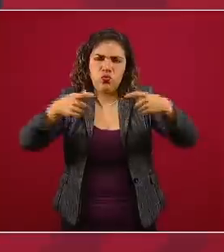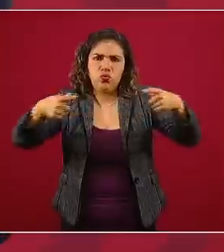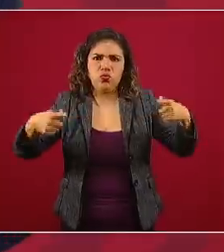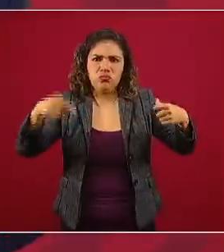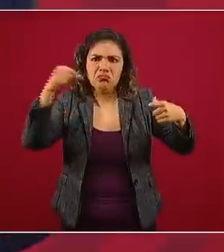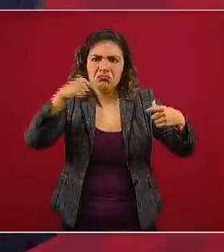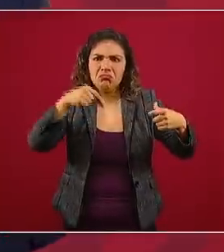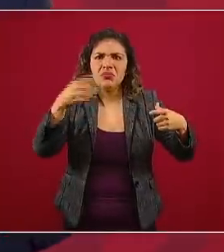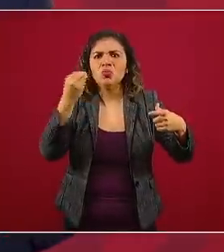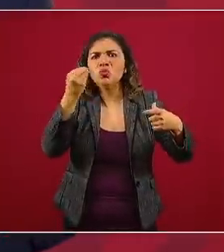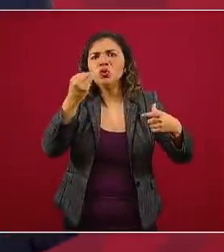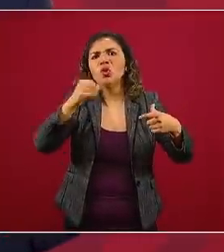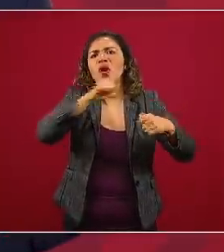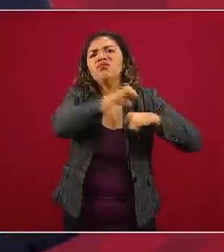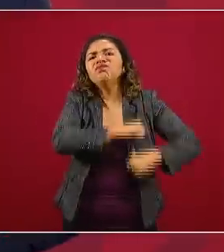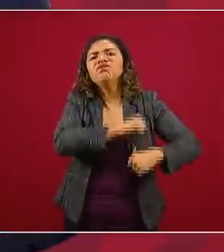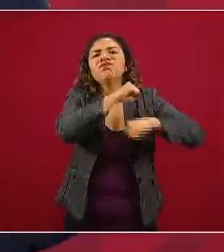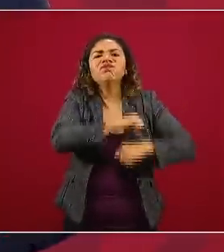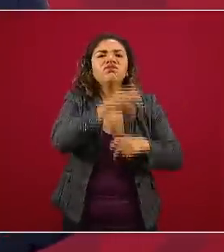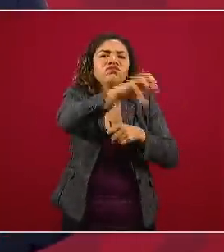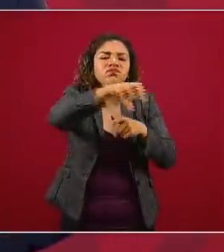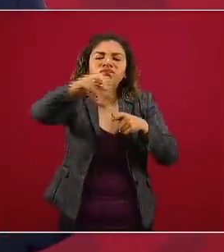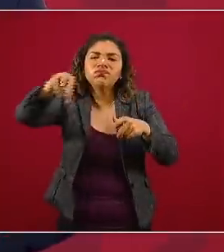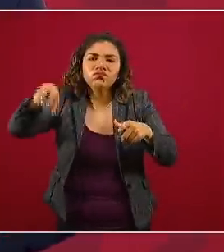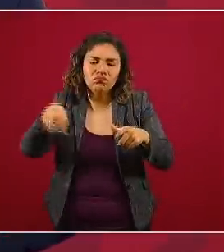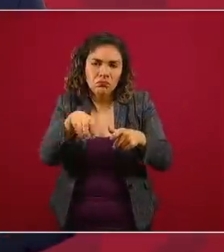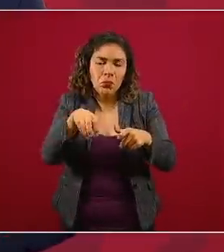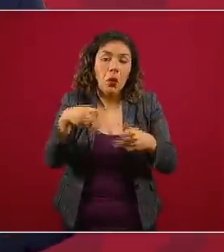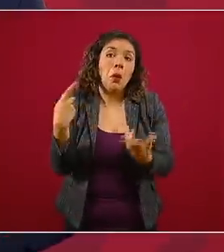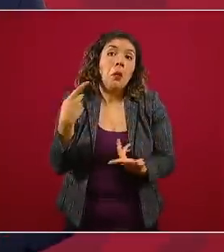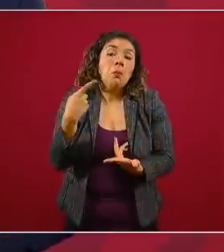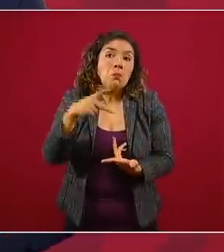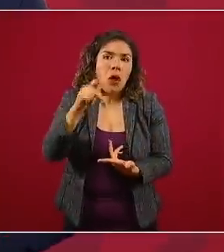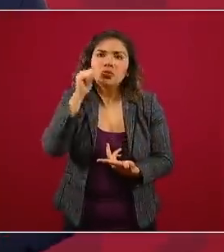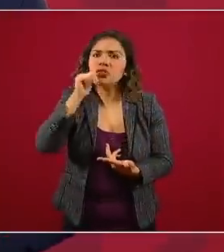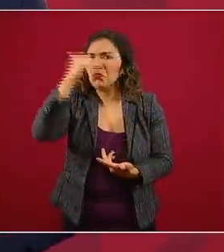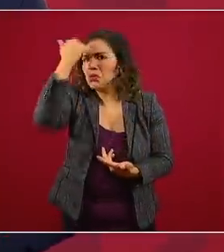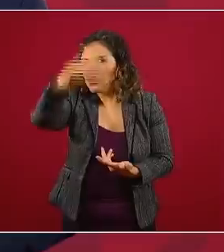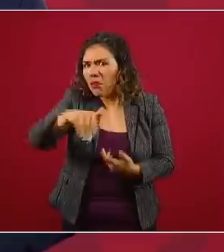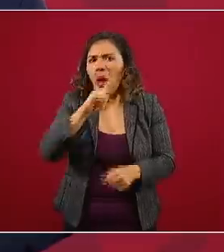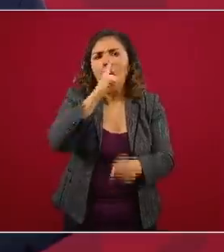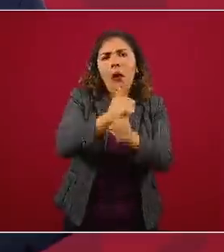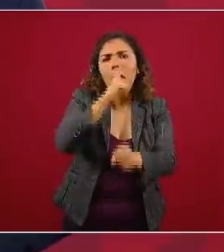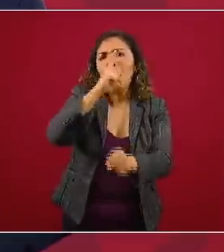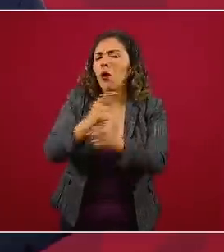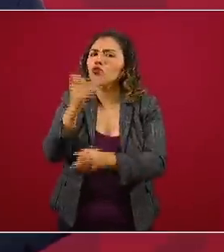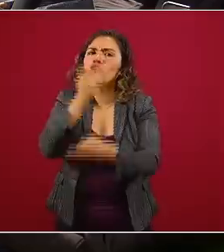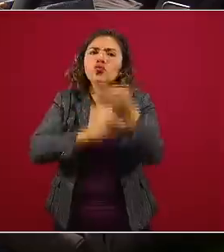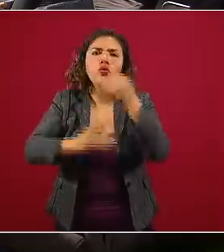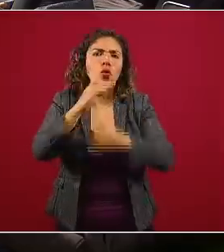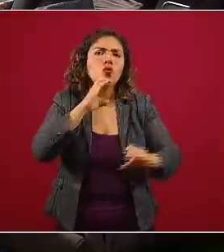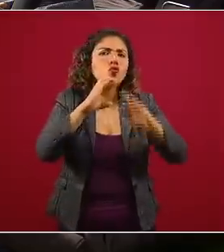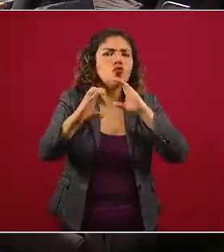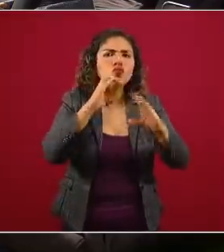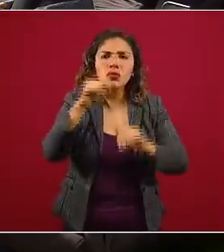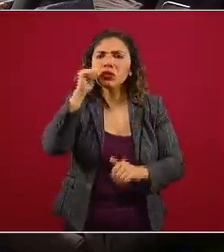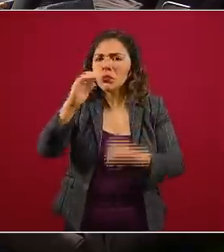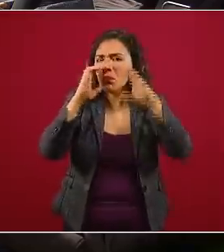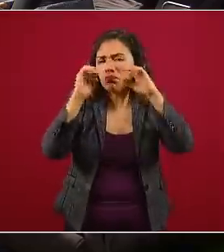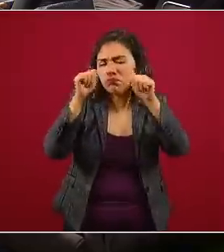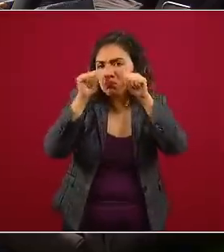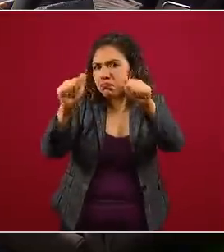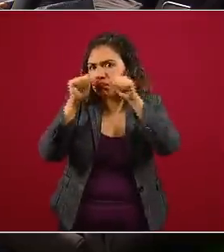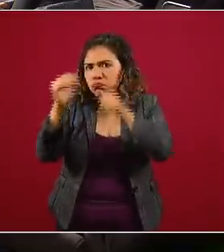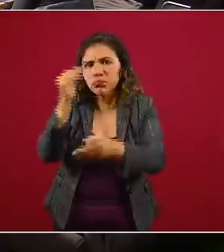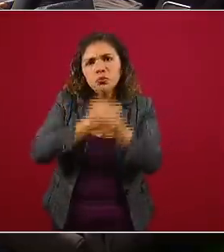tiene muchas áreas pero siempre nos enteramos de todo y estamos muy pendientes